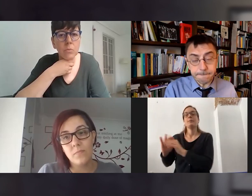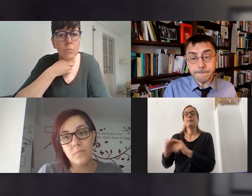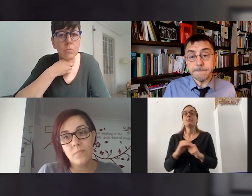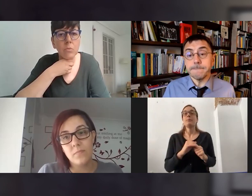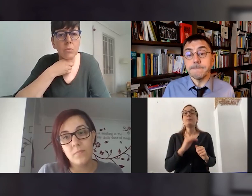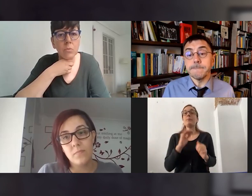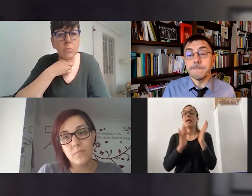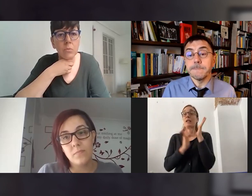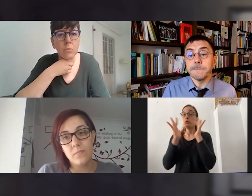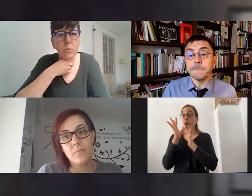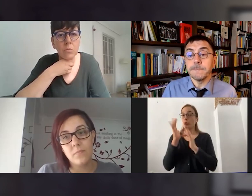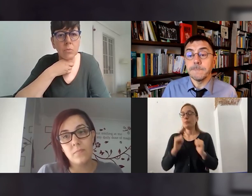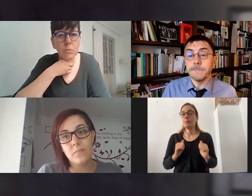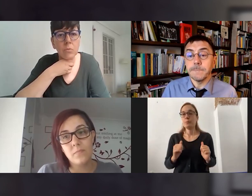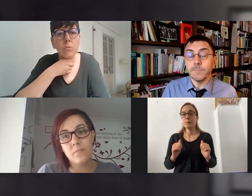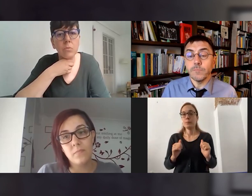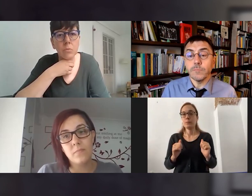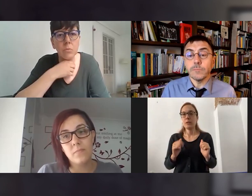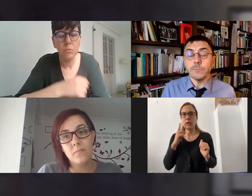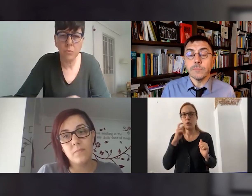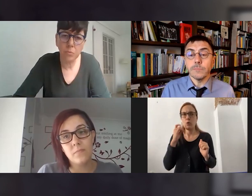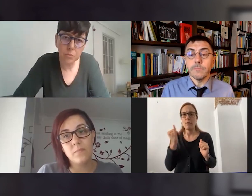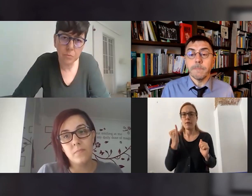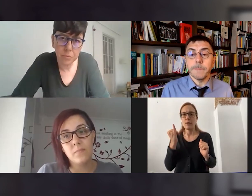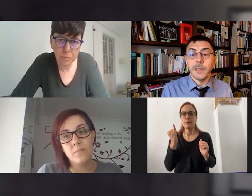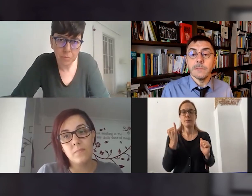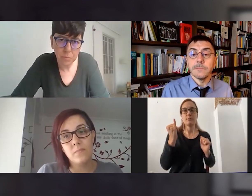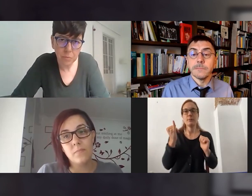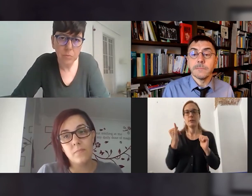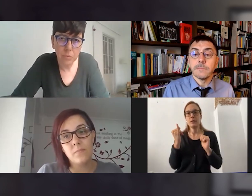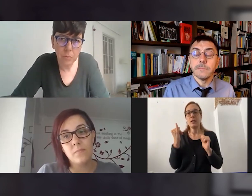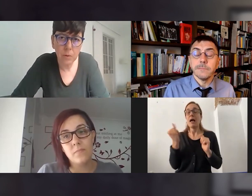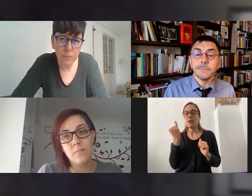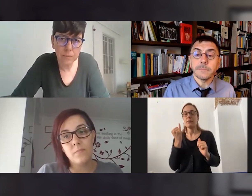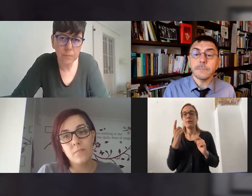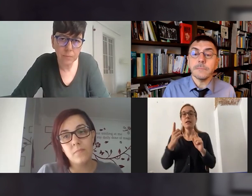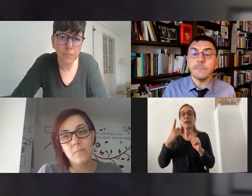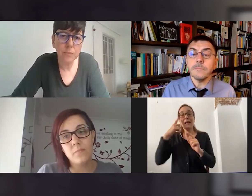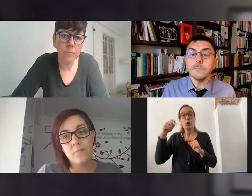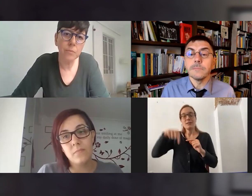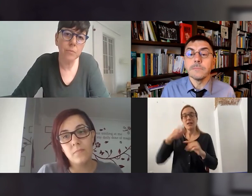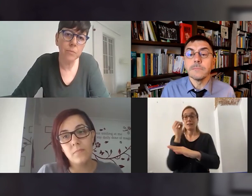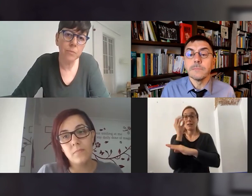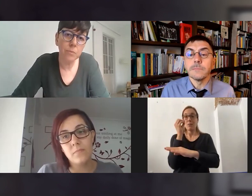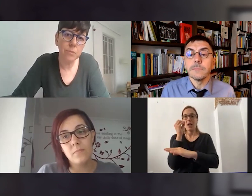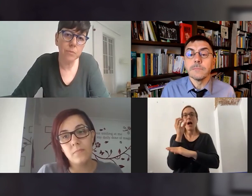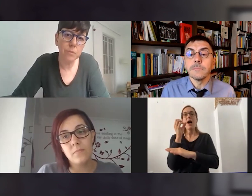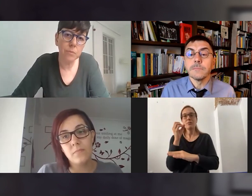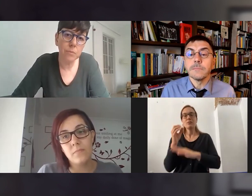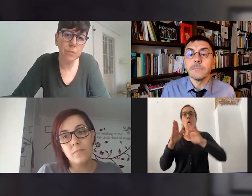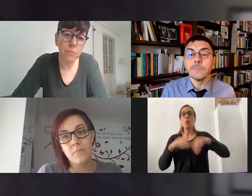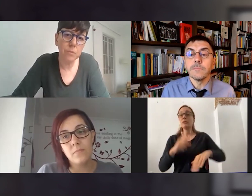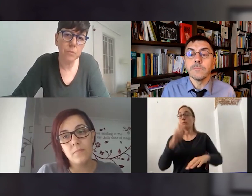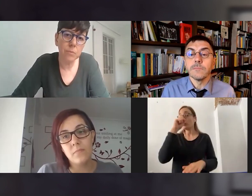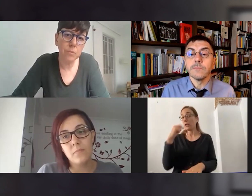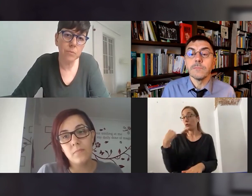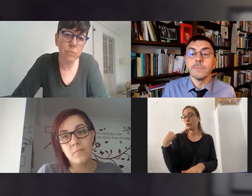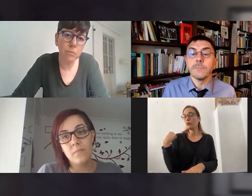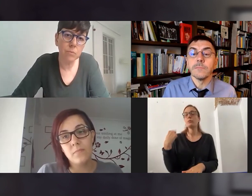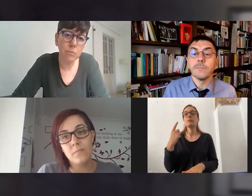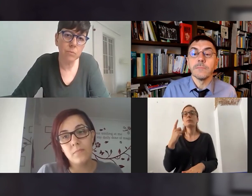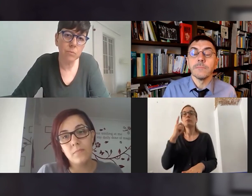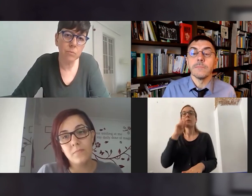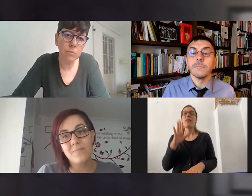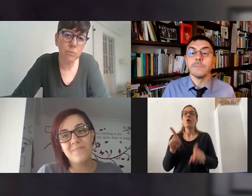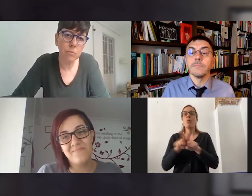revisan algunos de estos elementos más tradicionales. Por ejemplo, habíamos visto que en los últimos años se estaba construyendo algo así como un partido de baronías,